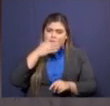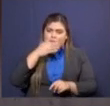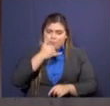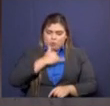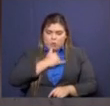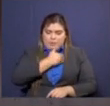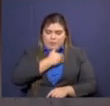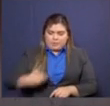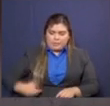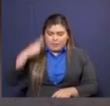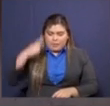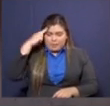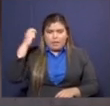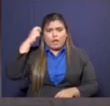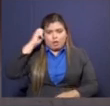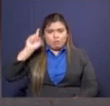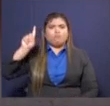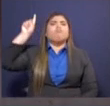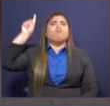invito